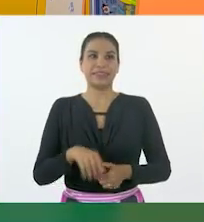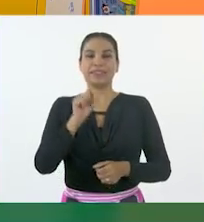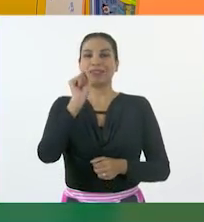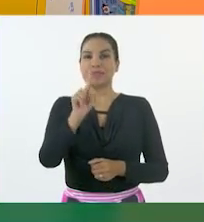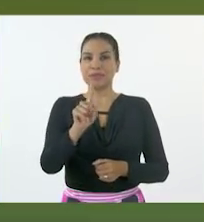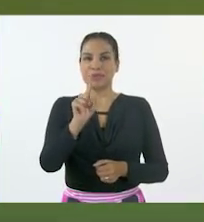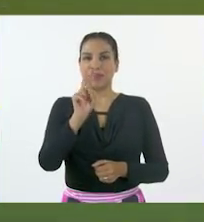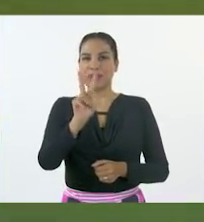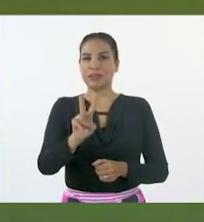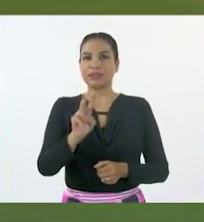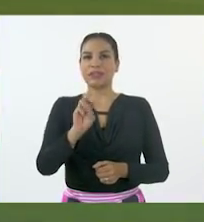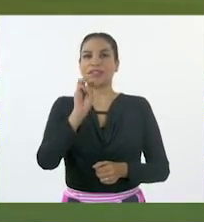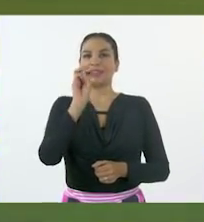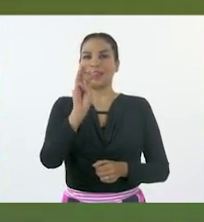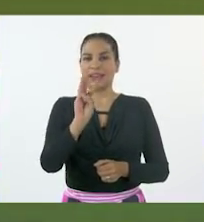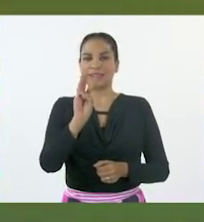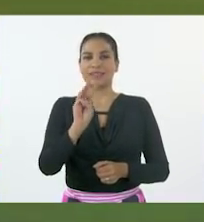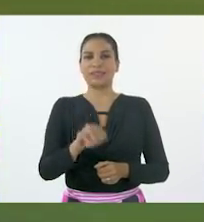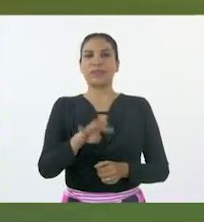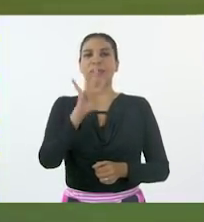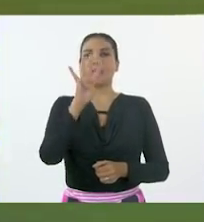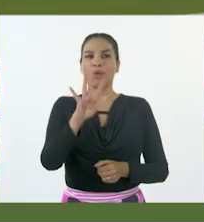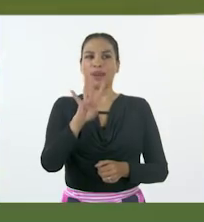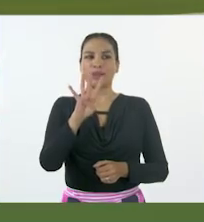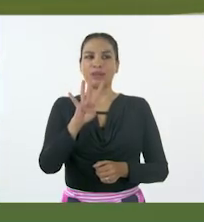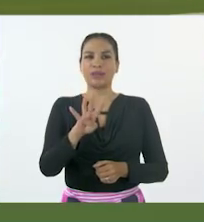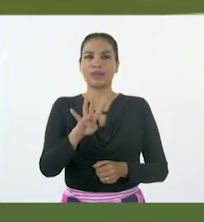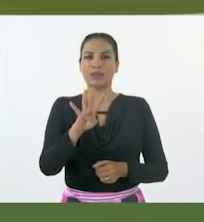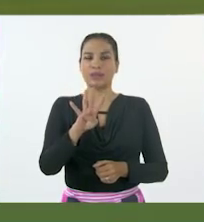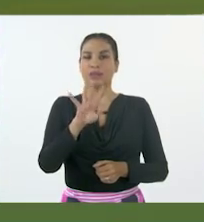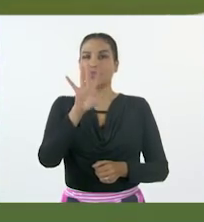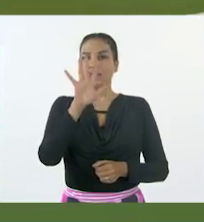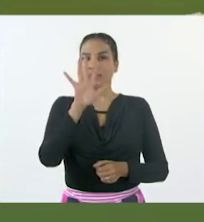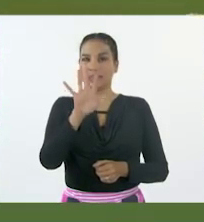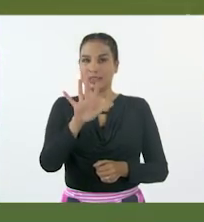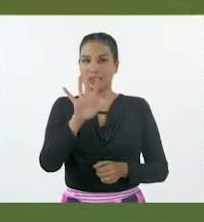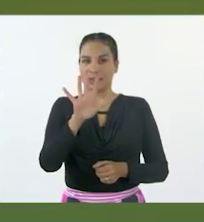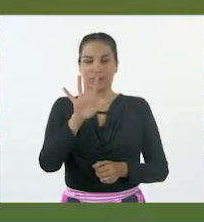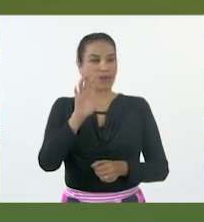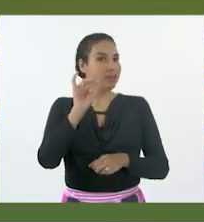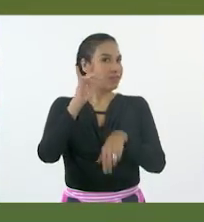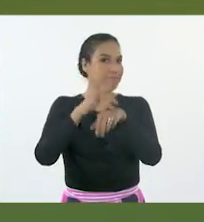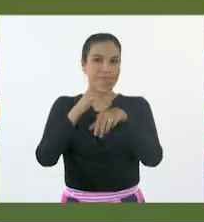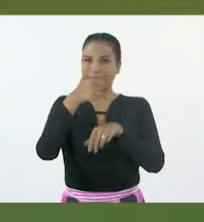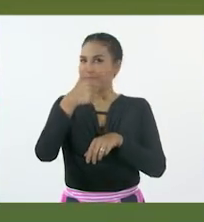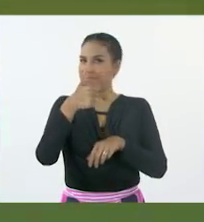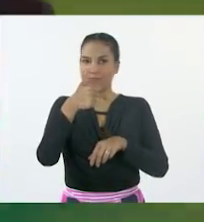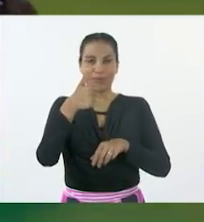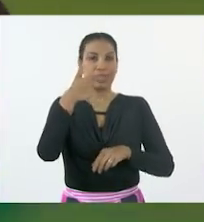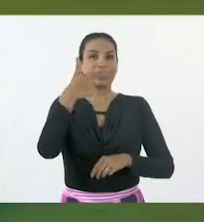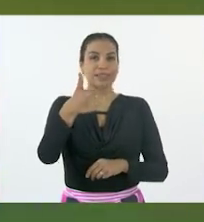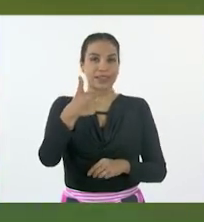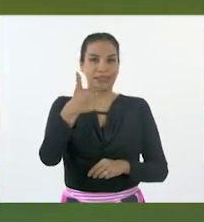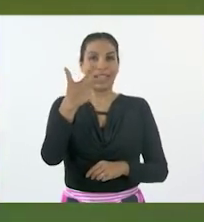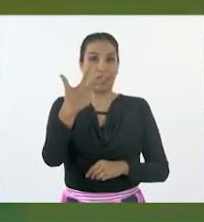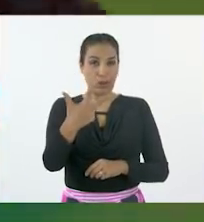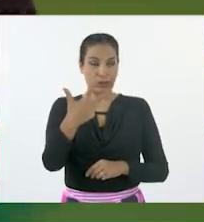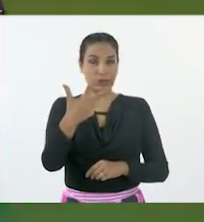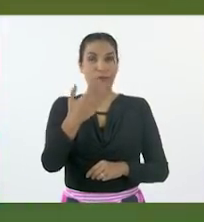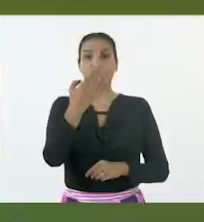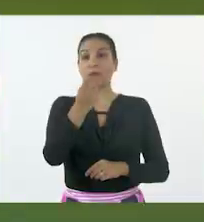1, 2, 3, 4, 5, no piso el 6, 7,